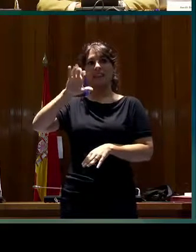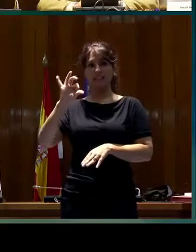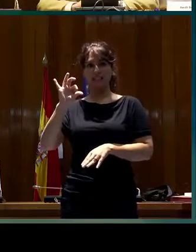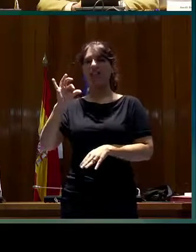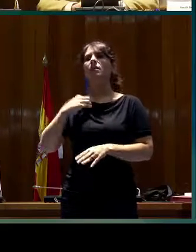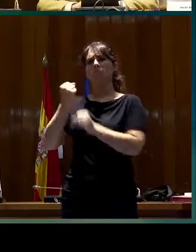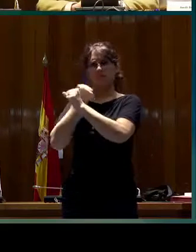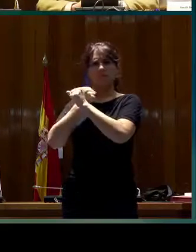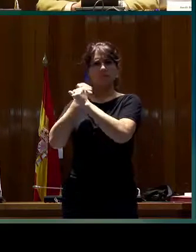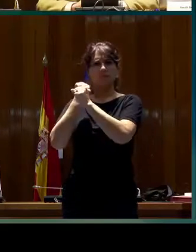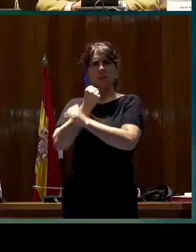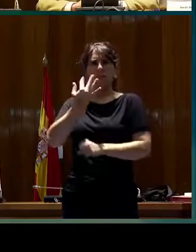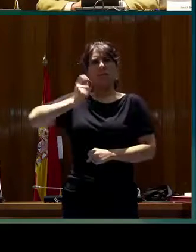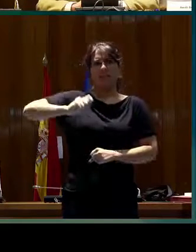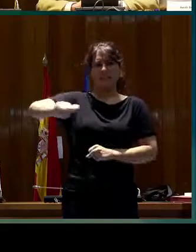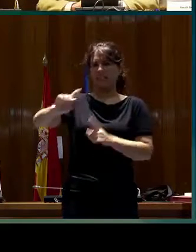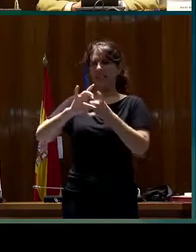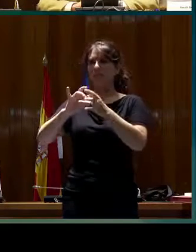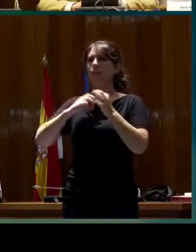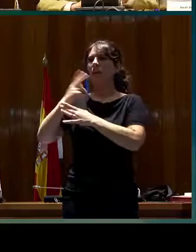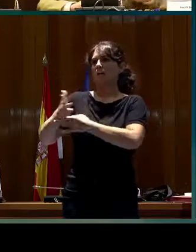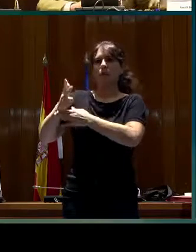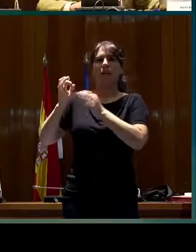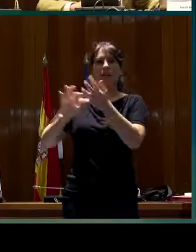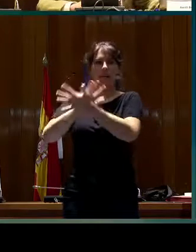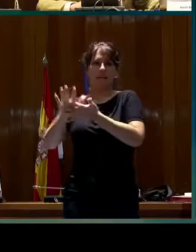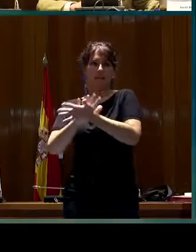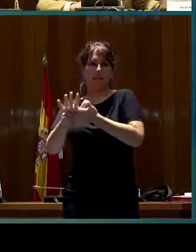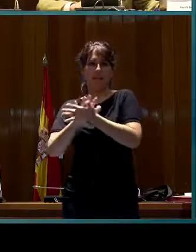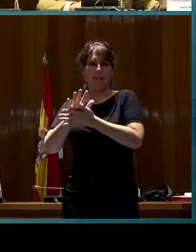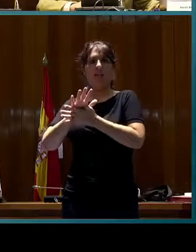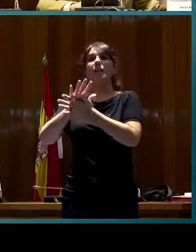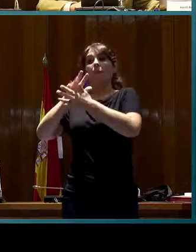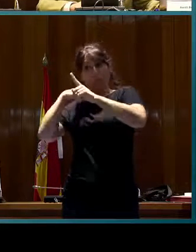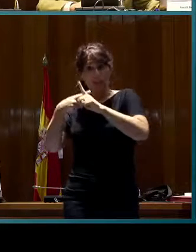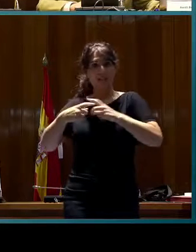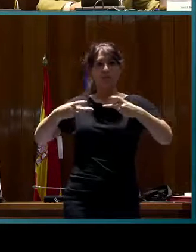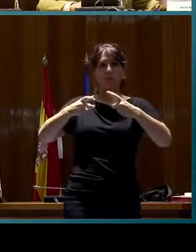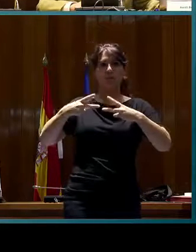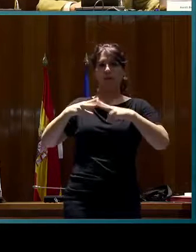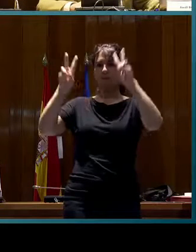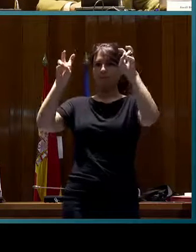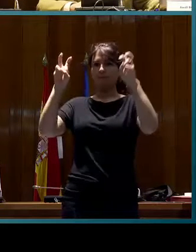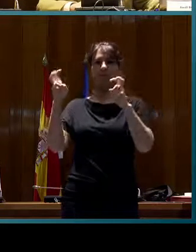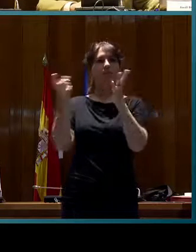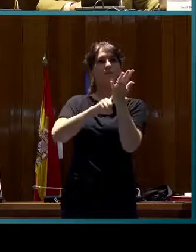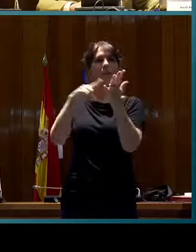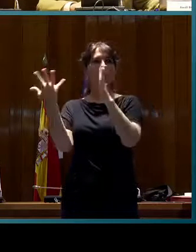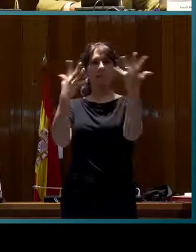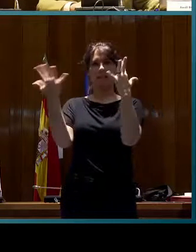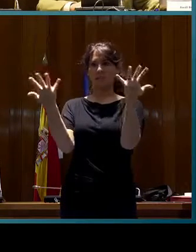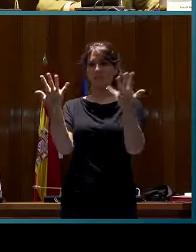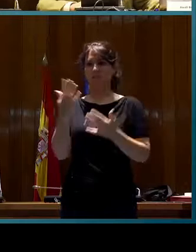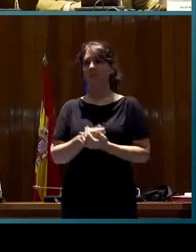un reportaje en lengua de signos y subtitulado que se titula Amb les mans. Es un reportaje